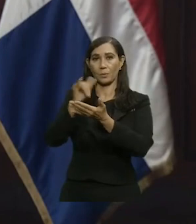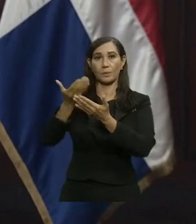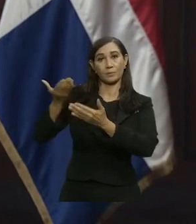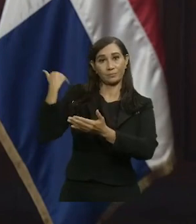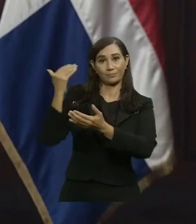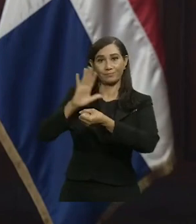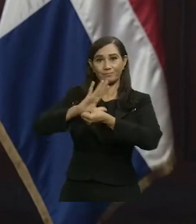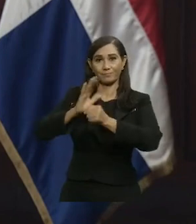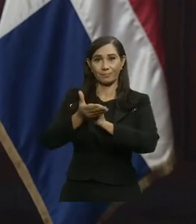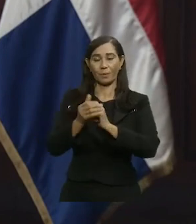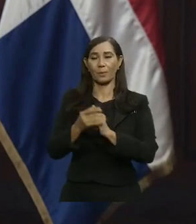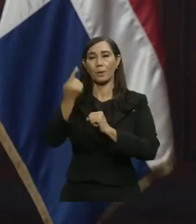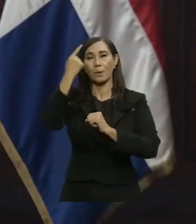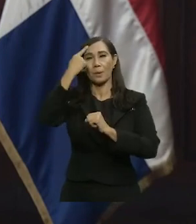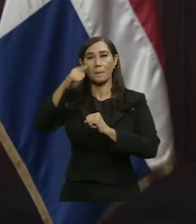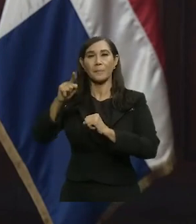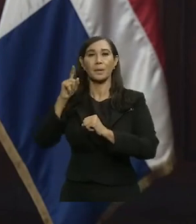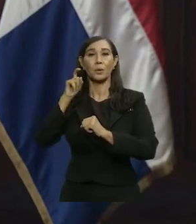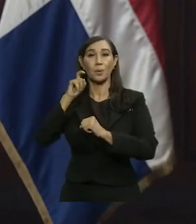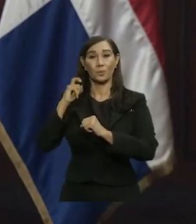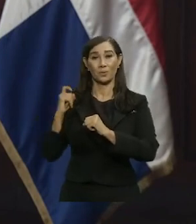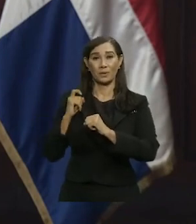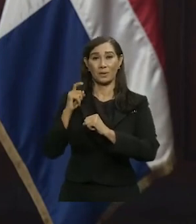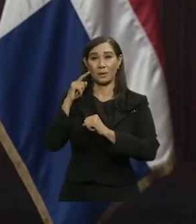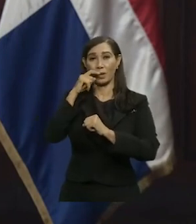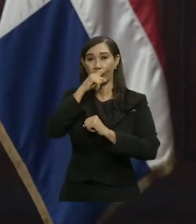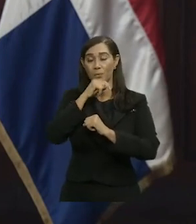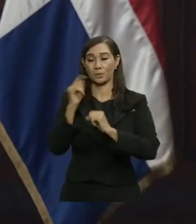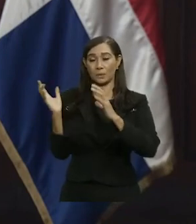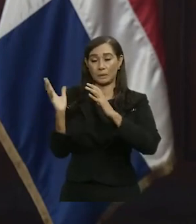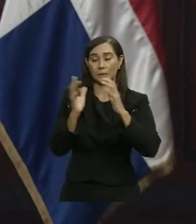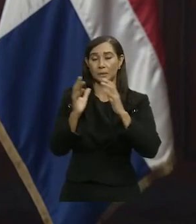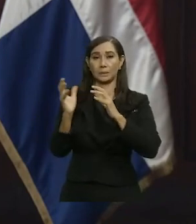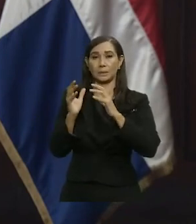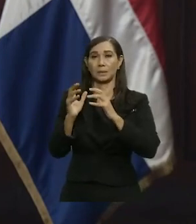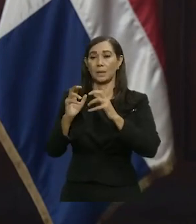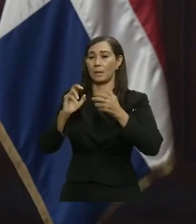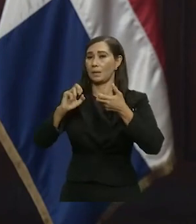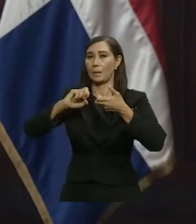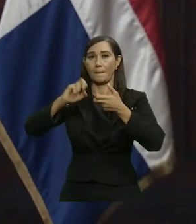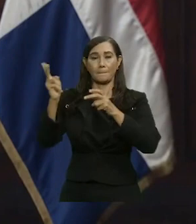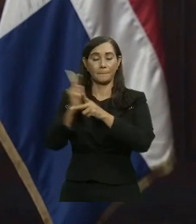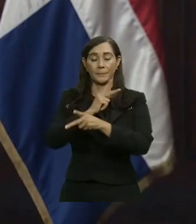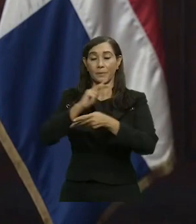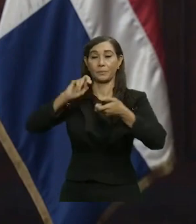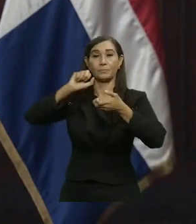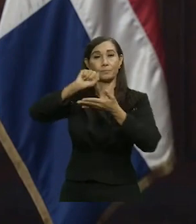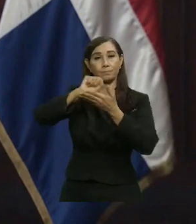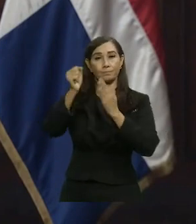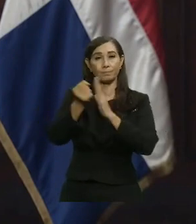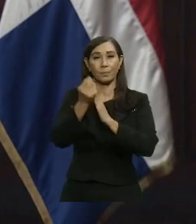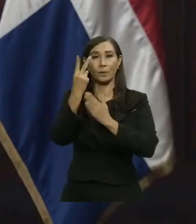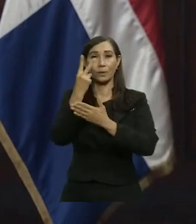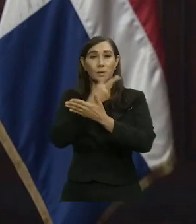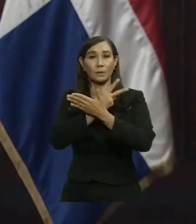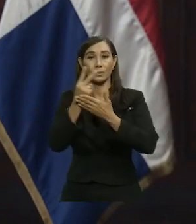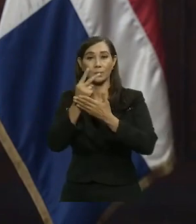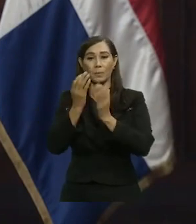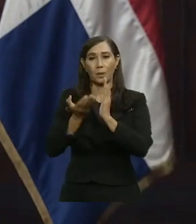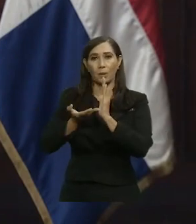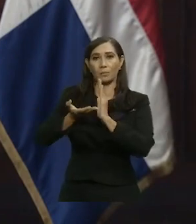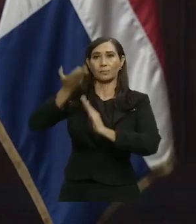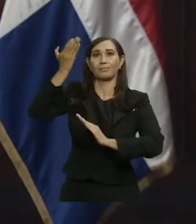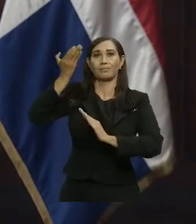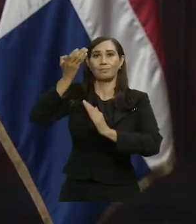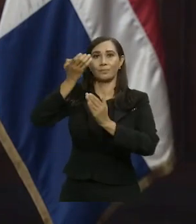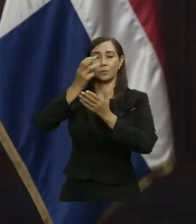obstante, el conflicto entre Rusia y Ucrania ha agudizado la situación en las últimas 2 semanas con impactos muy altos en la